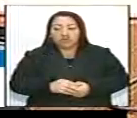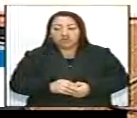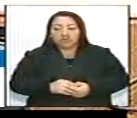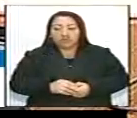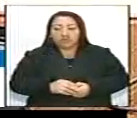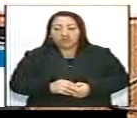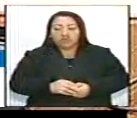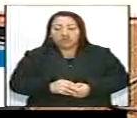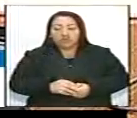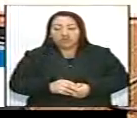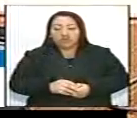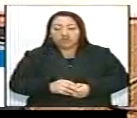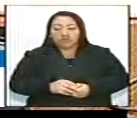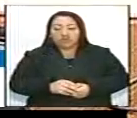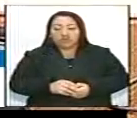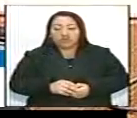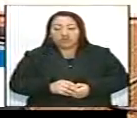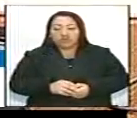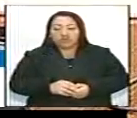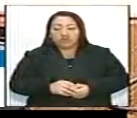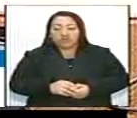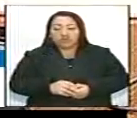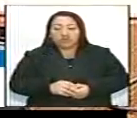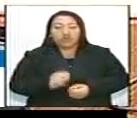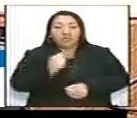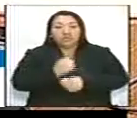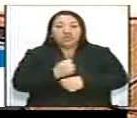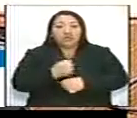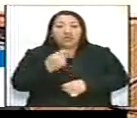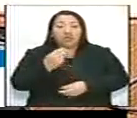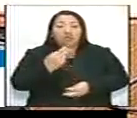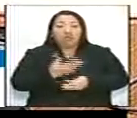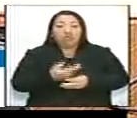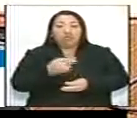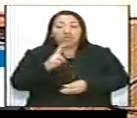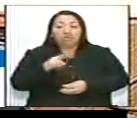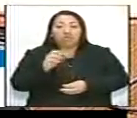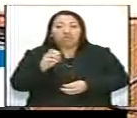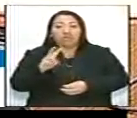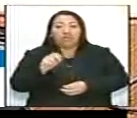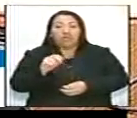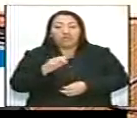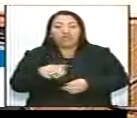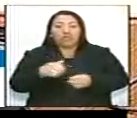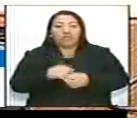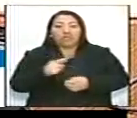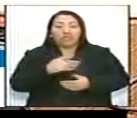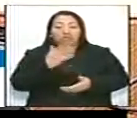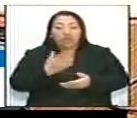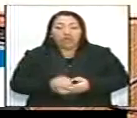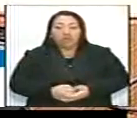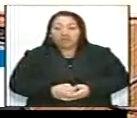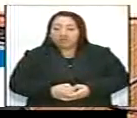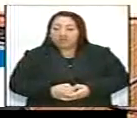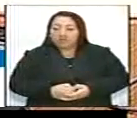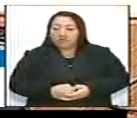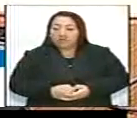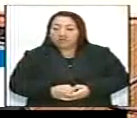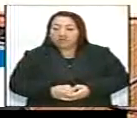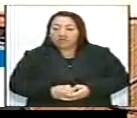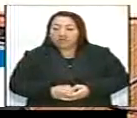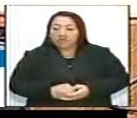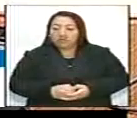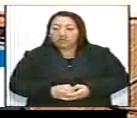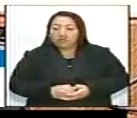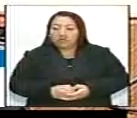ya en la propuesta de la meta 2020 es justamente tratar de afinar todas estas situaciones, empezando